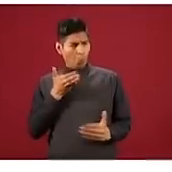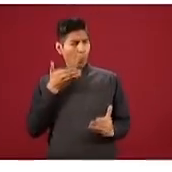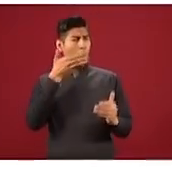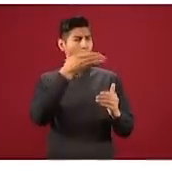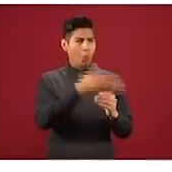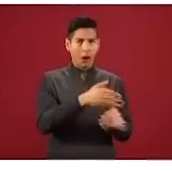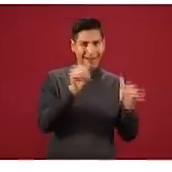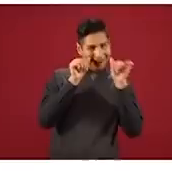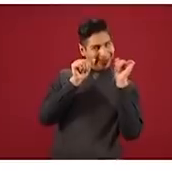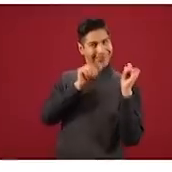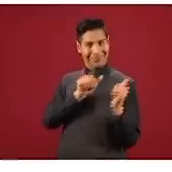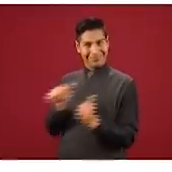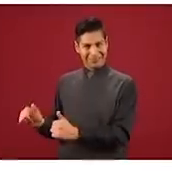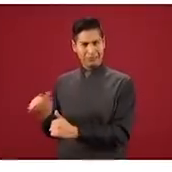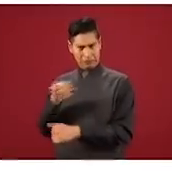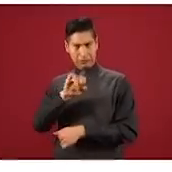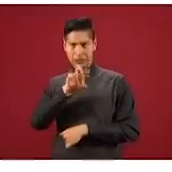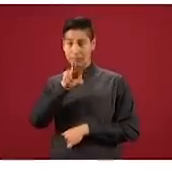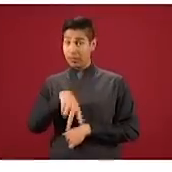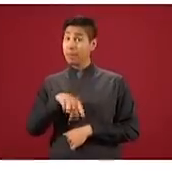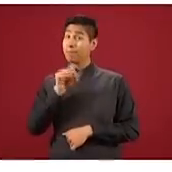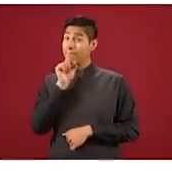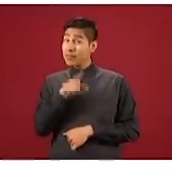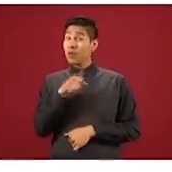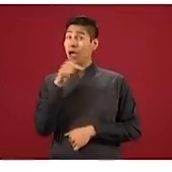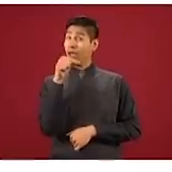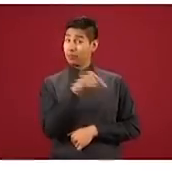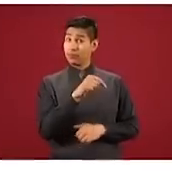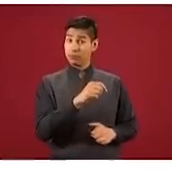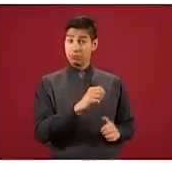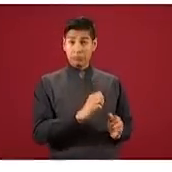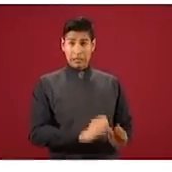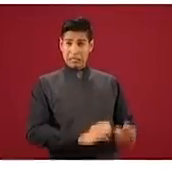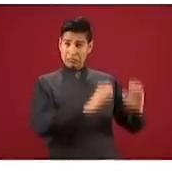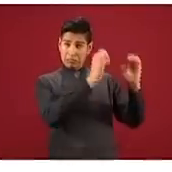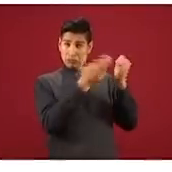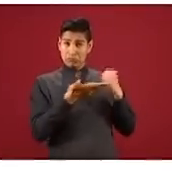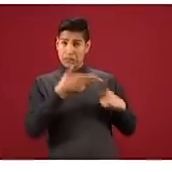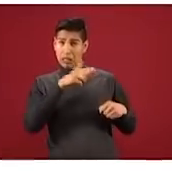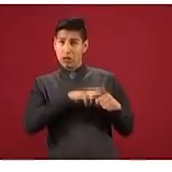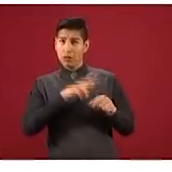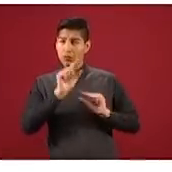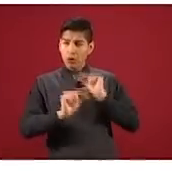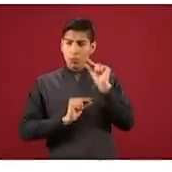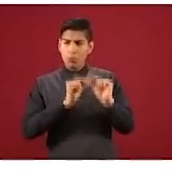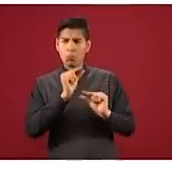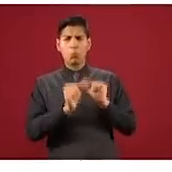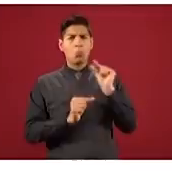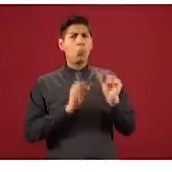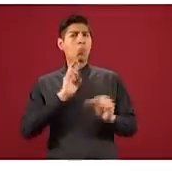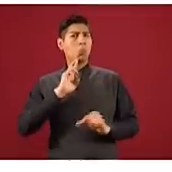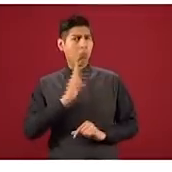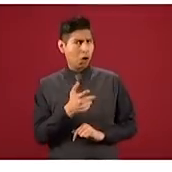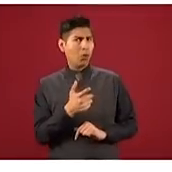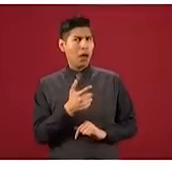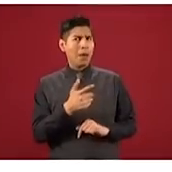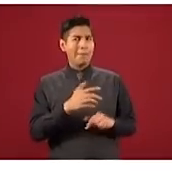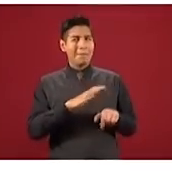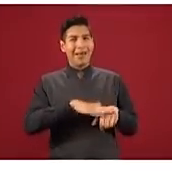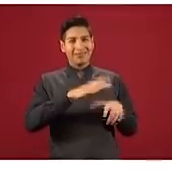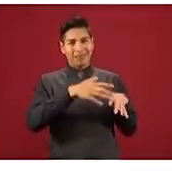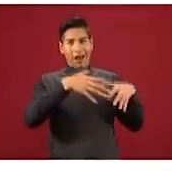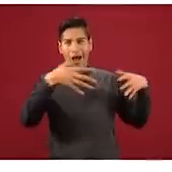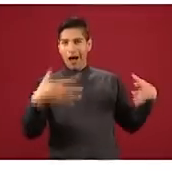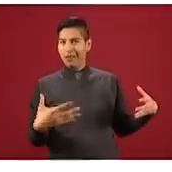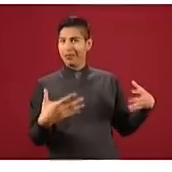también estas unidades de salud van a ir mejorando en su calidad, en su capacidad y en su número. Entonces, en esta tabla